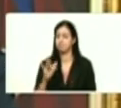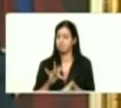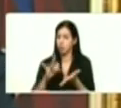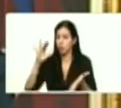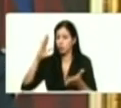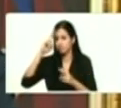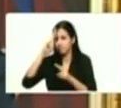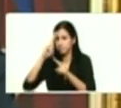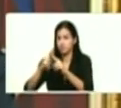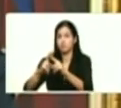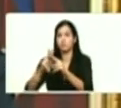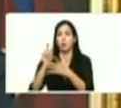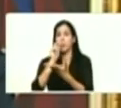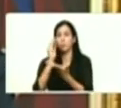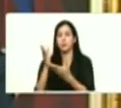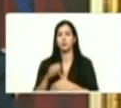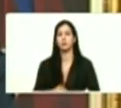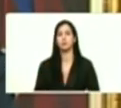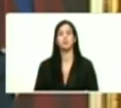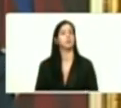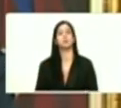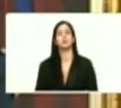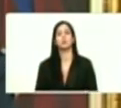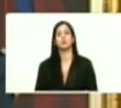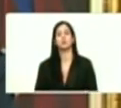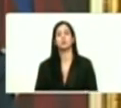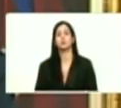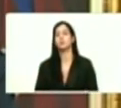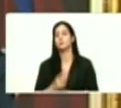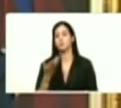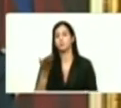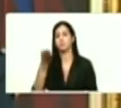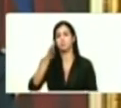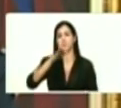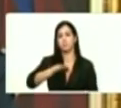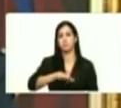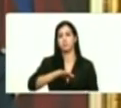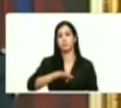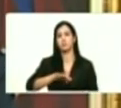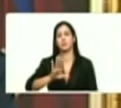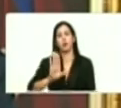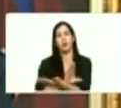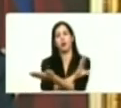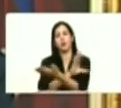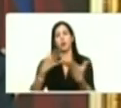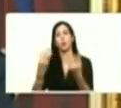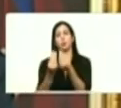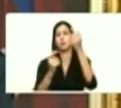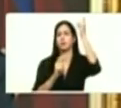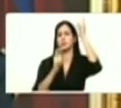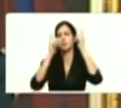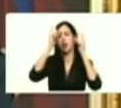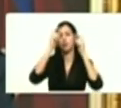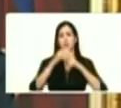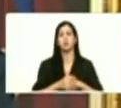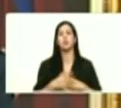de nuestra música que se fue al otro paisaje a cantar con nuestro comandante y con Alí